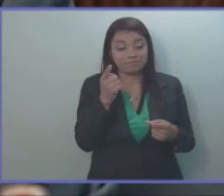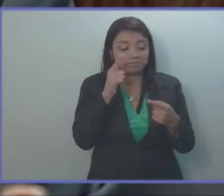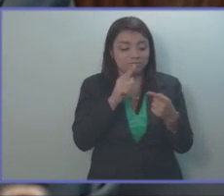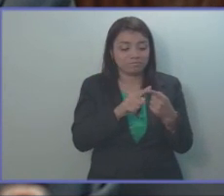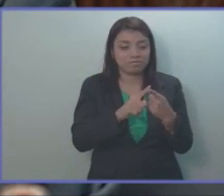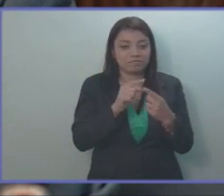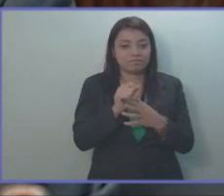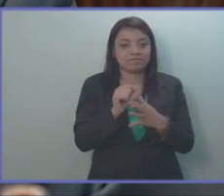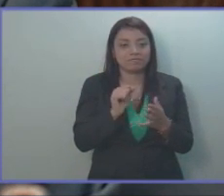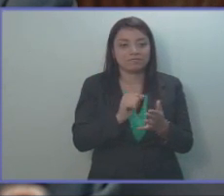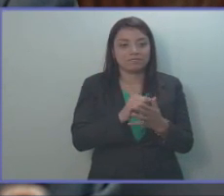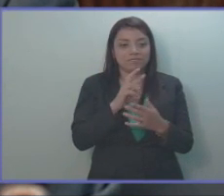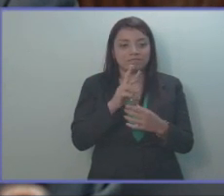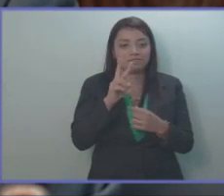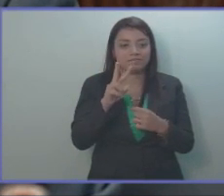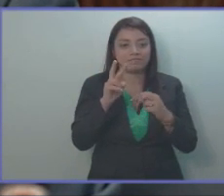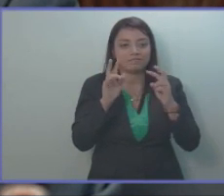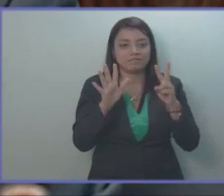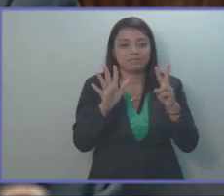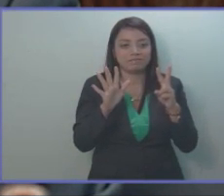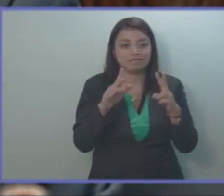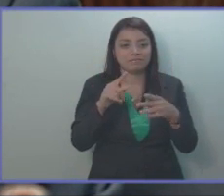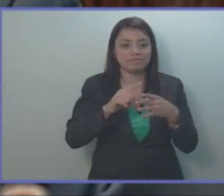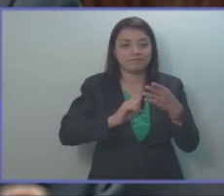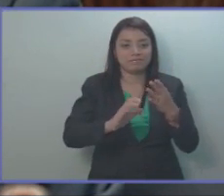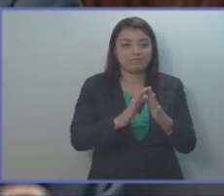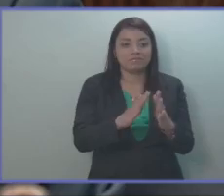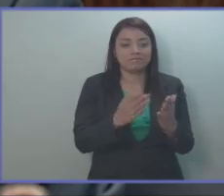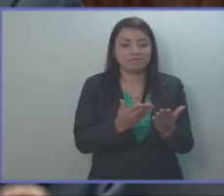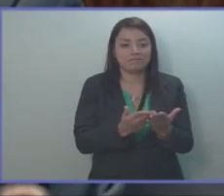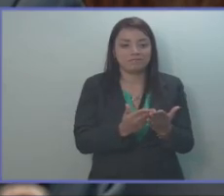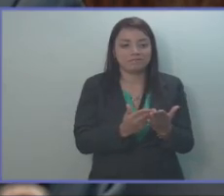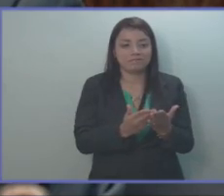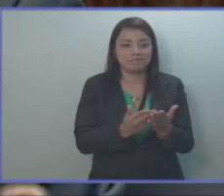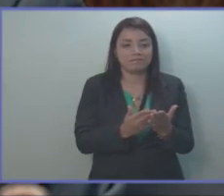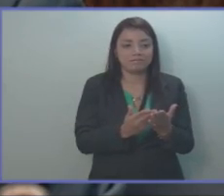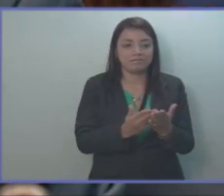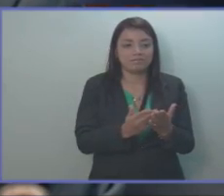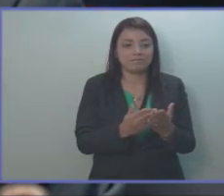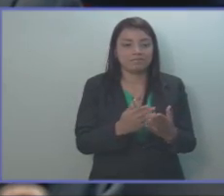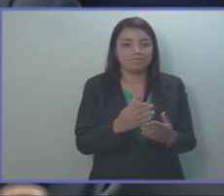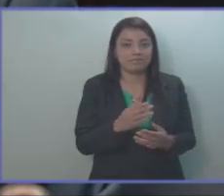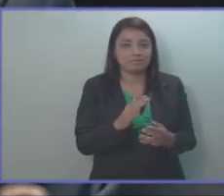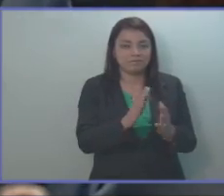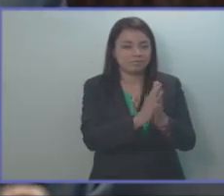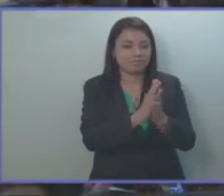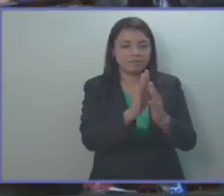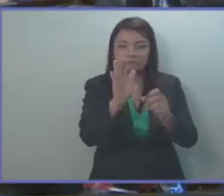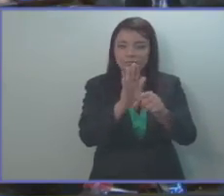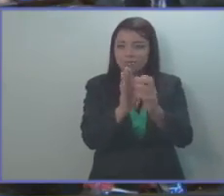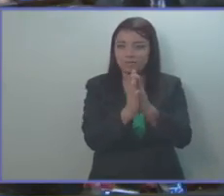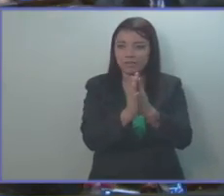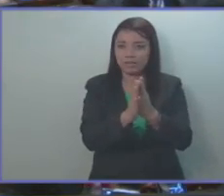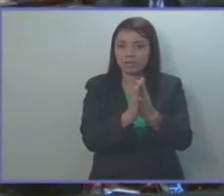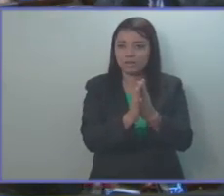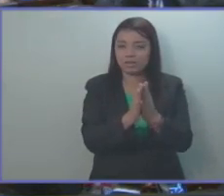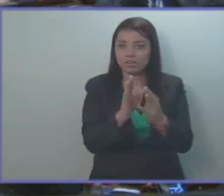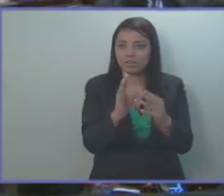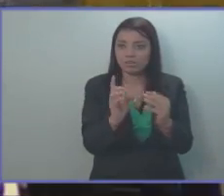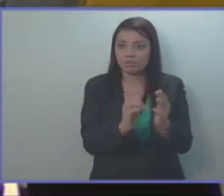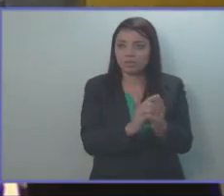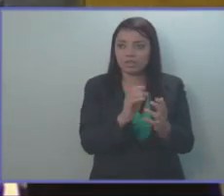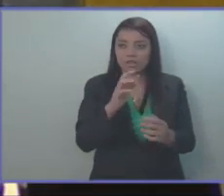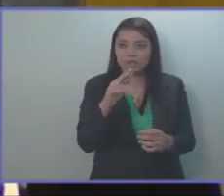el artículo 27 de la Constitución establece que el Estado Disculpe, don Carlos,